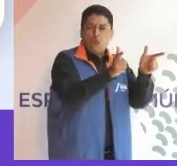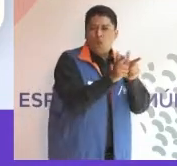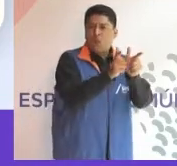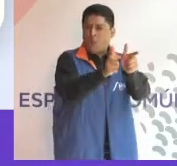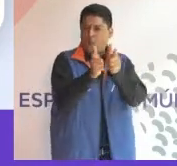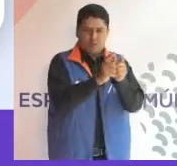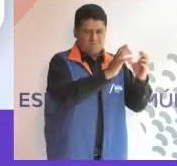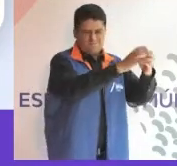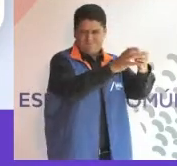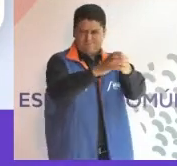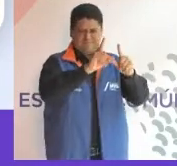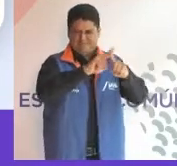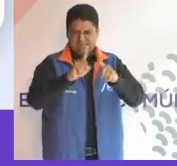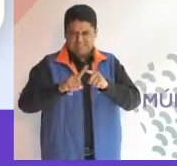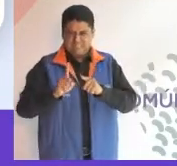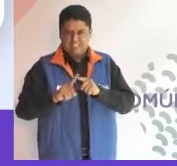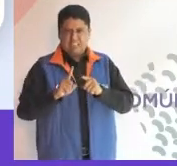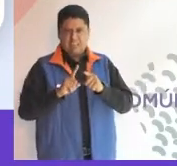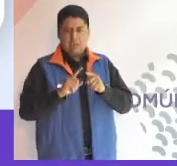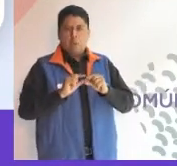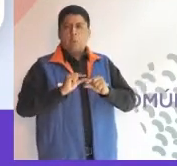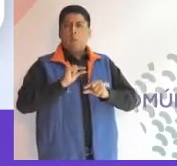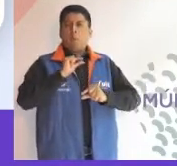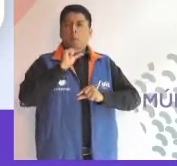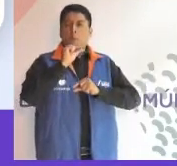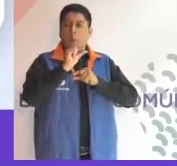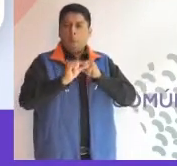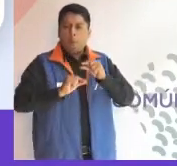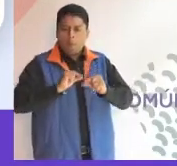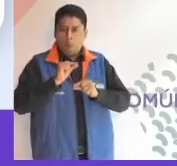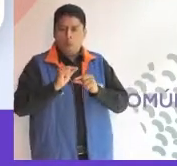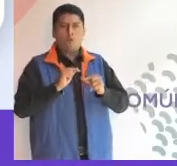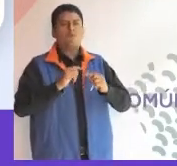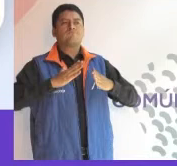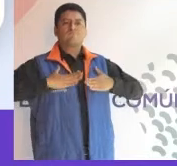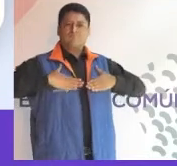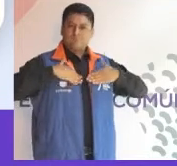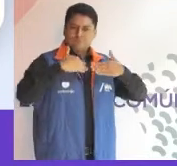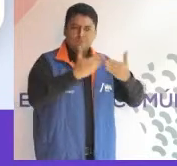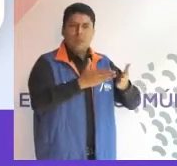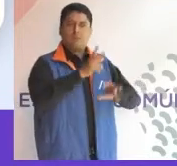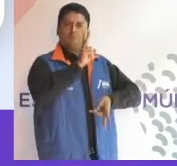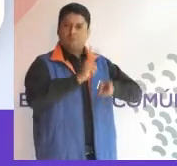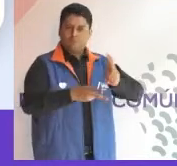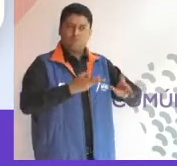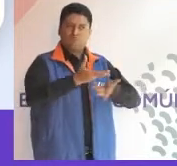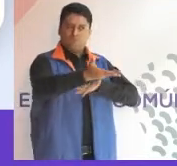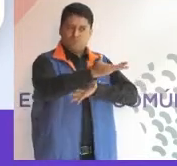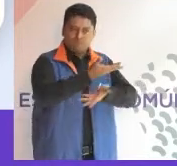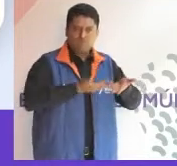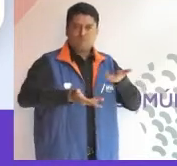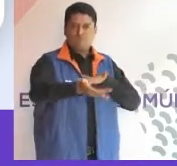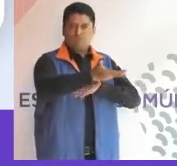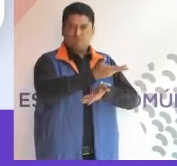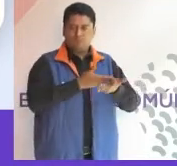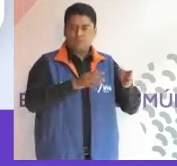stakeholders, es un punto que también puede abonar o no, depende de cómo se trate, a la confianza que tengan